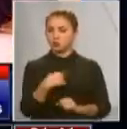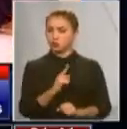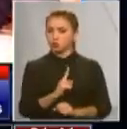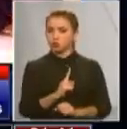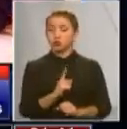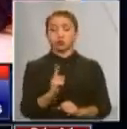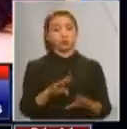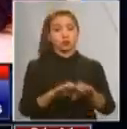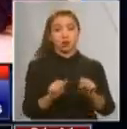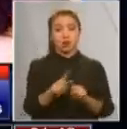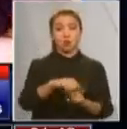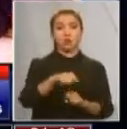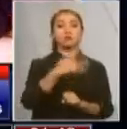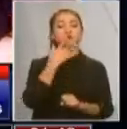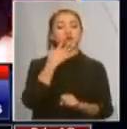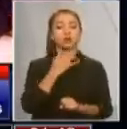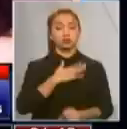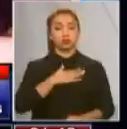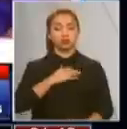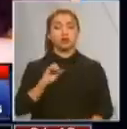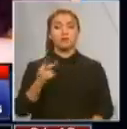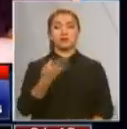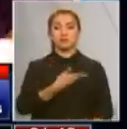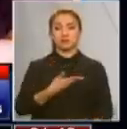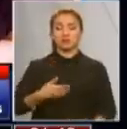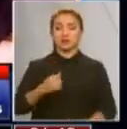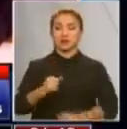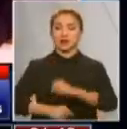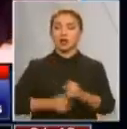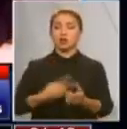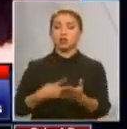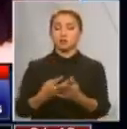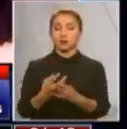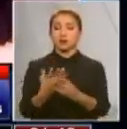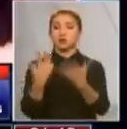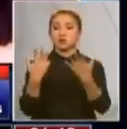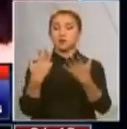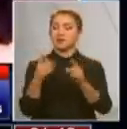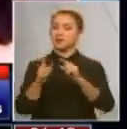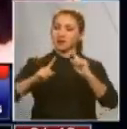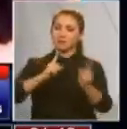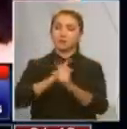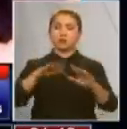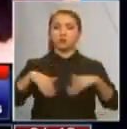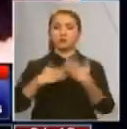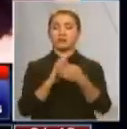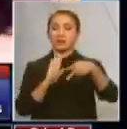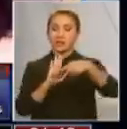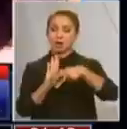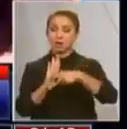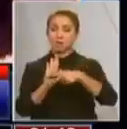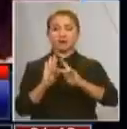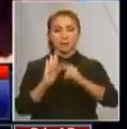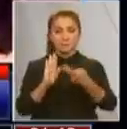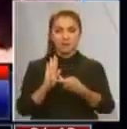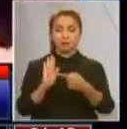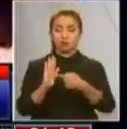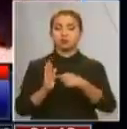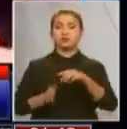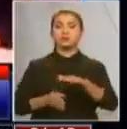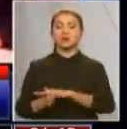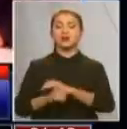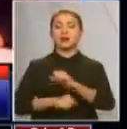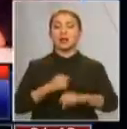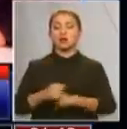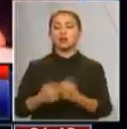así que no comparto, que siendo yo vicepresidente el año 2009, cambiamos absolutamente esa norma. Pero yo había entrado el año